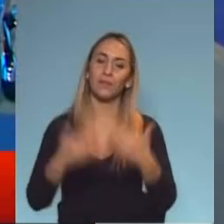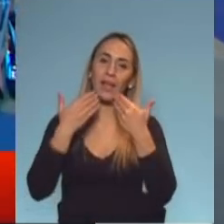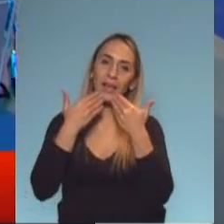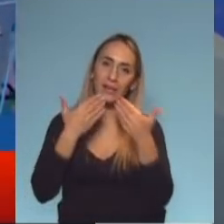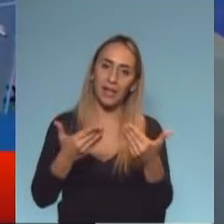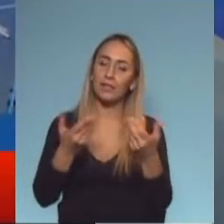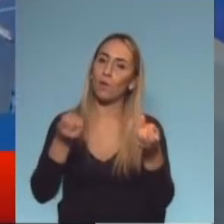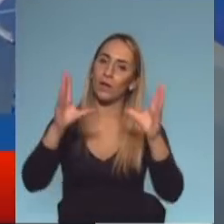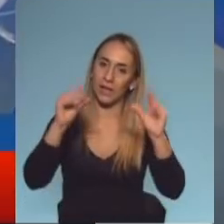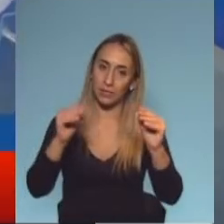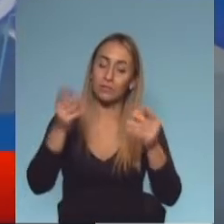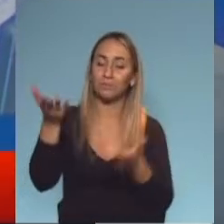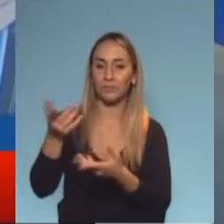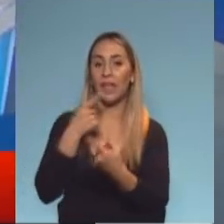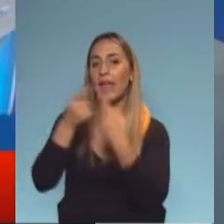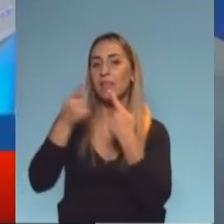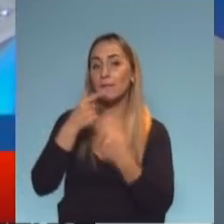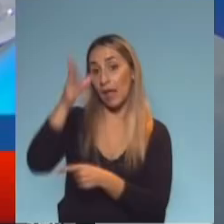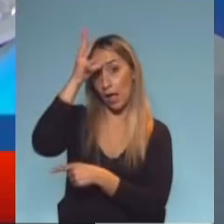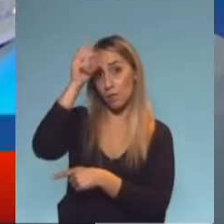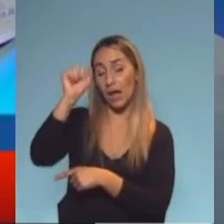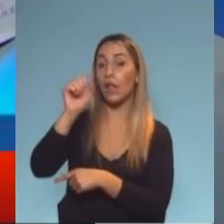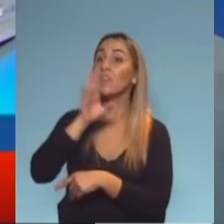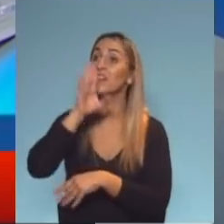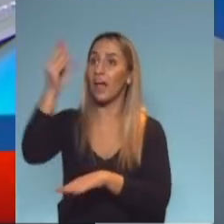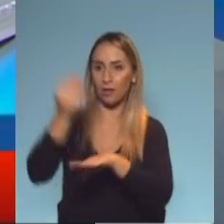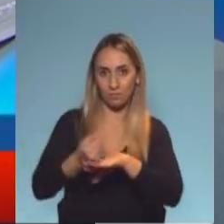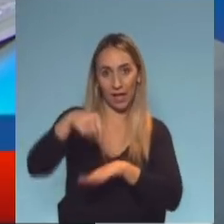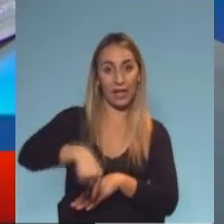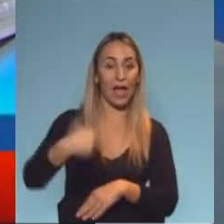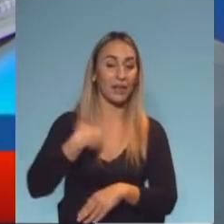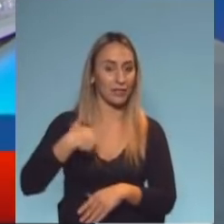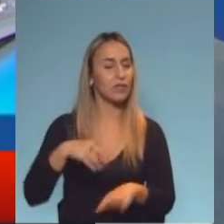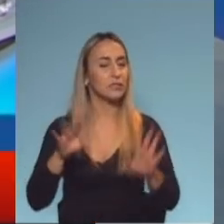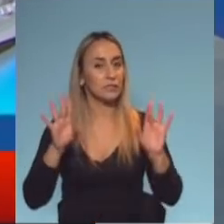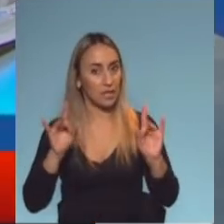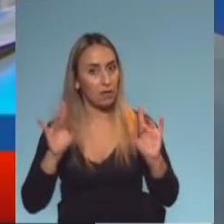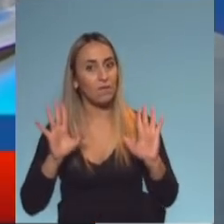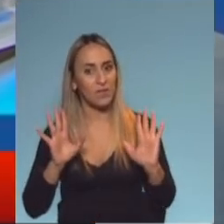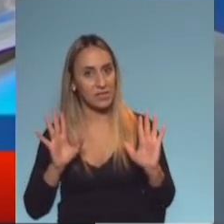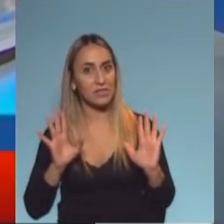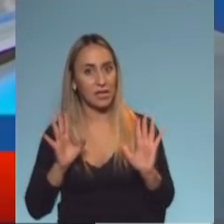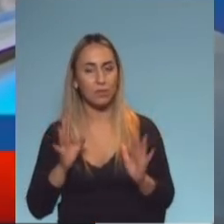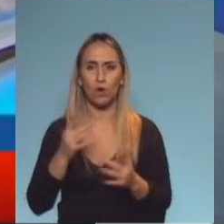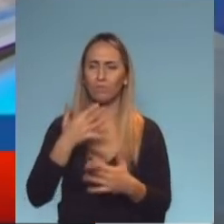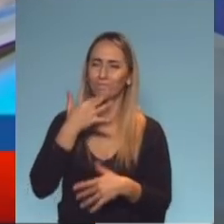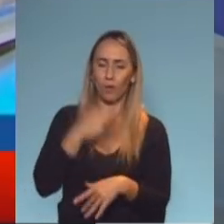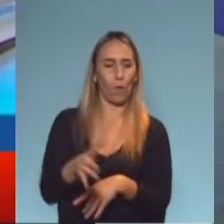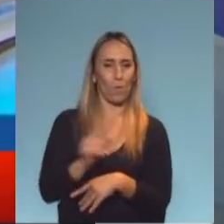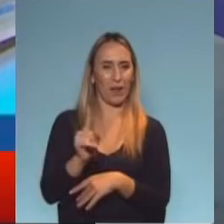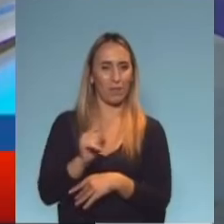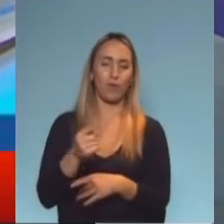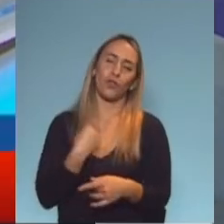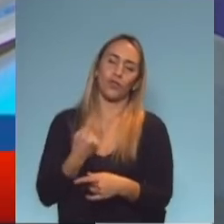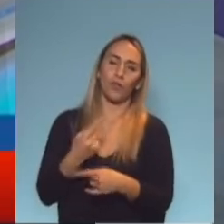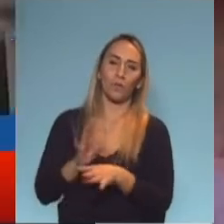Estamos compartiendo esta entrevista con la embajadora de Israel en Argentina. Difícil entenderlo, ¿no? Al conflicto a la